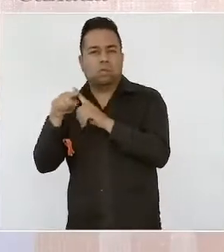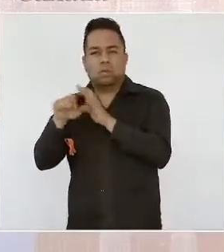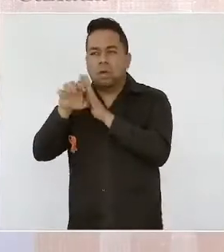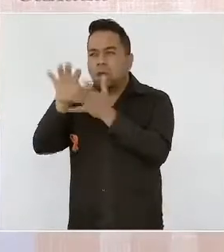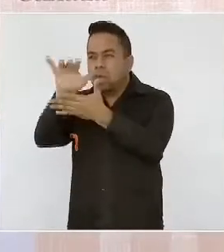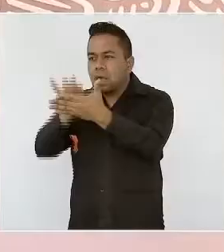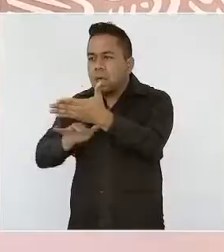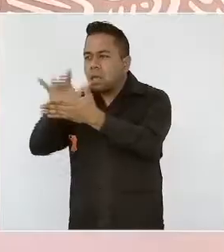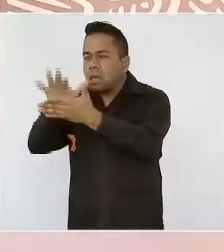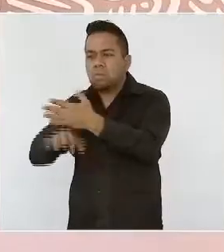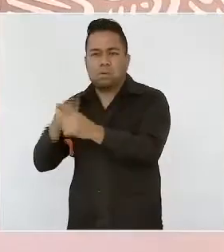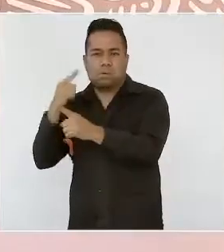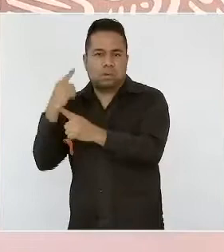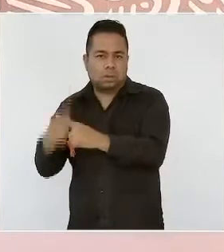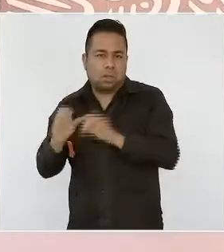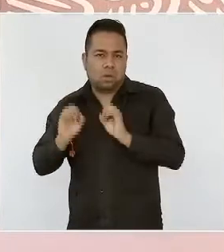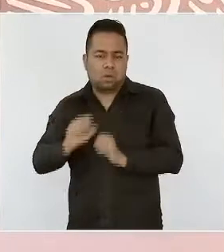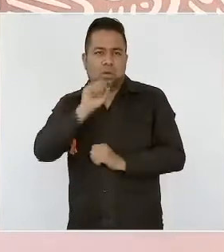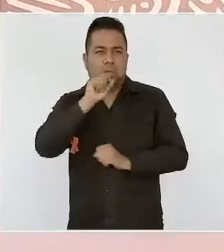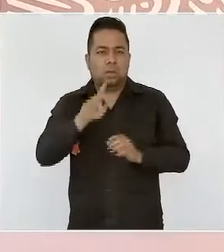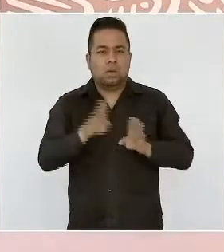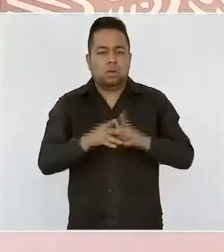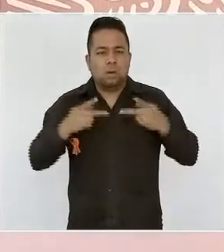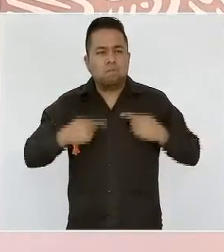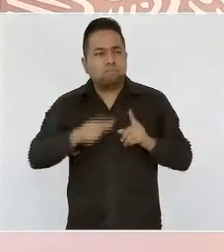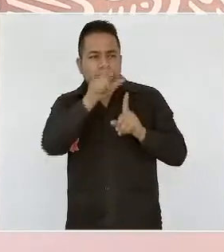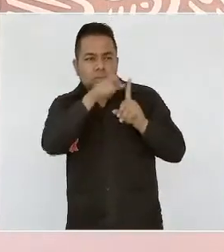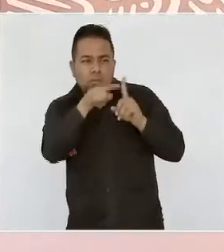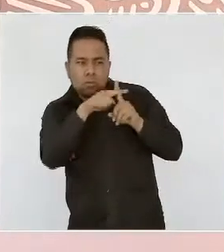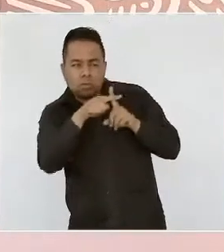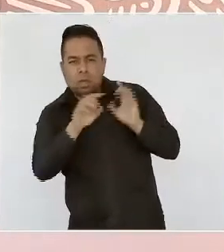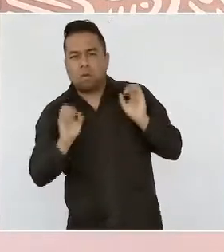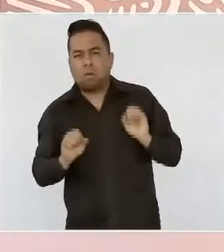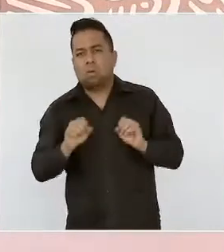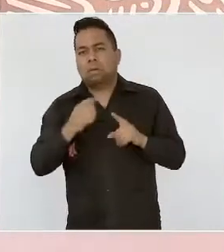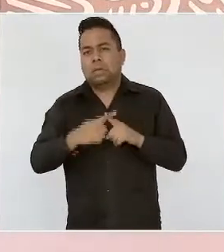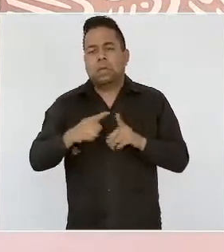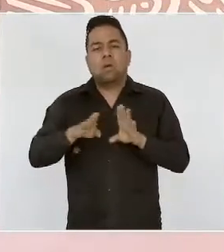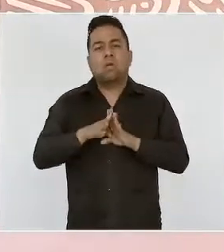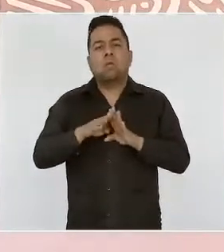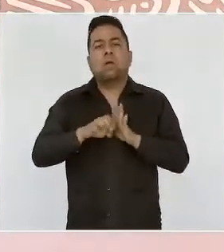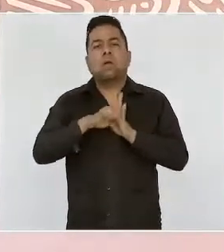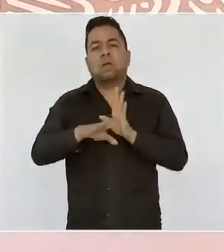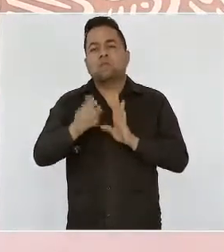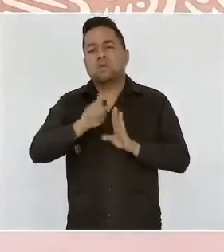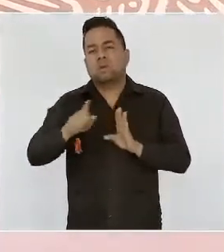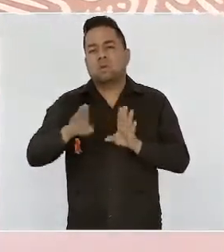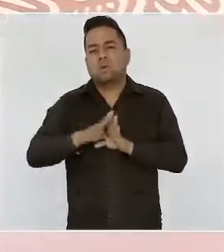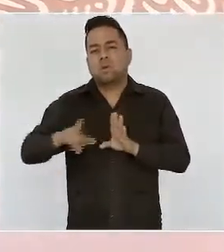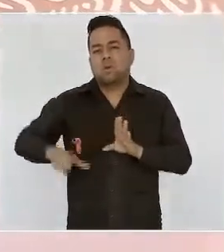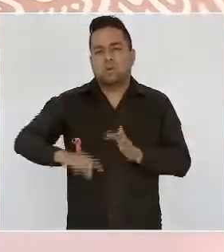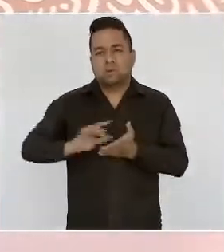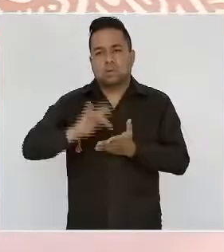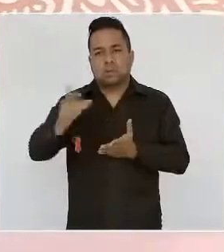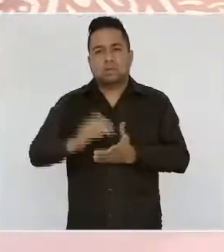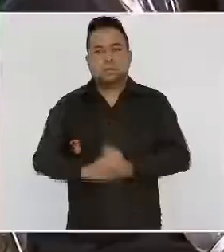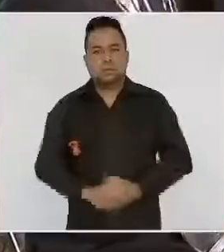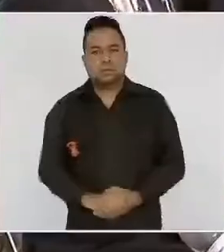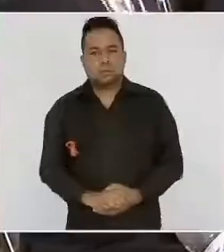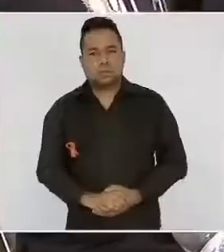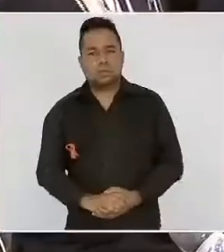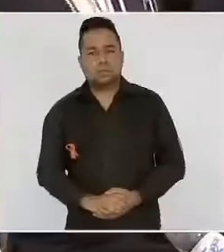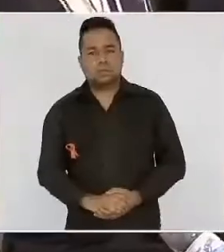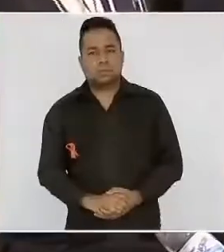lectura y, por supuesto, como personas y como gobernantes. Muchas gracias.